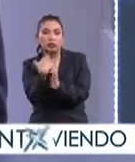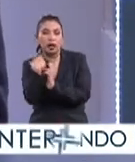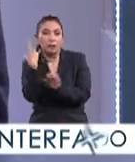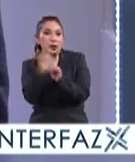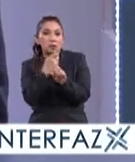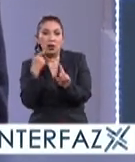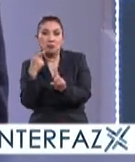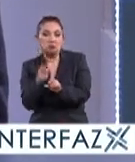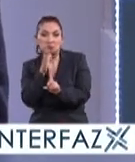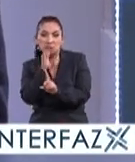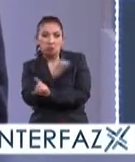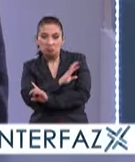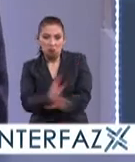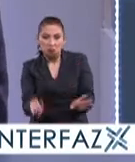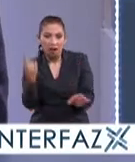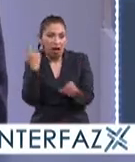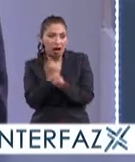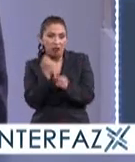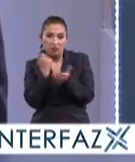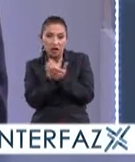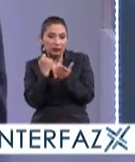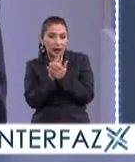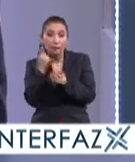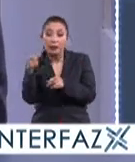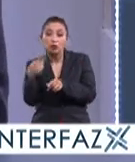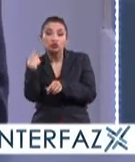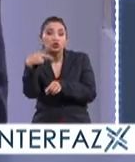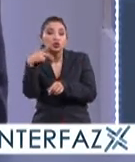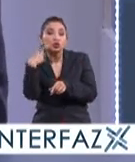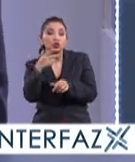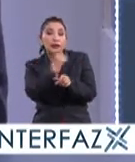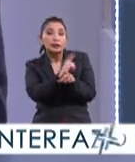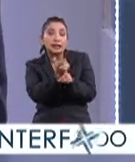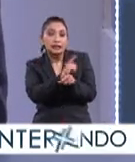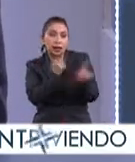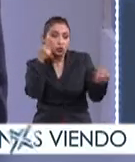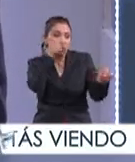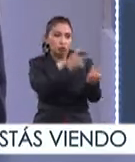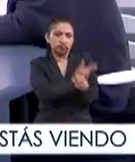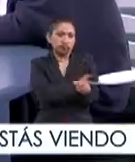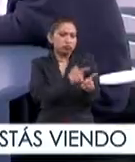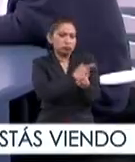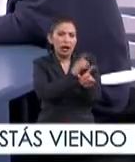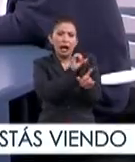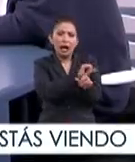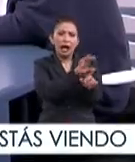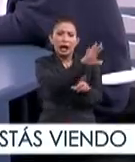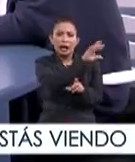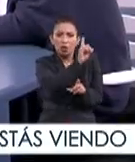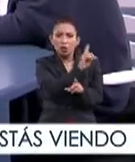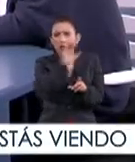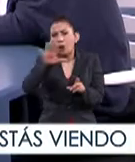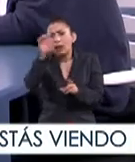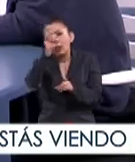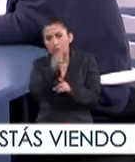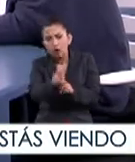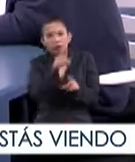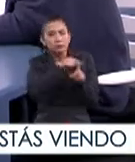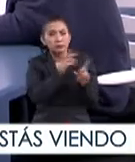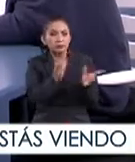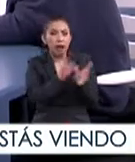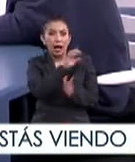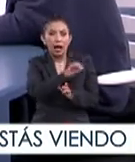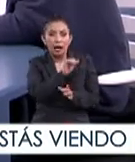primera intención, necesitamos que primero seleccionen una carrera de origen, cual sea su gusto, área 1 o área 2. Como por ejemplo,